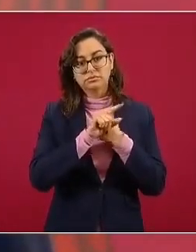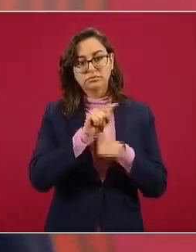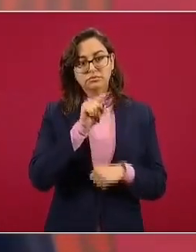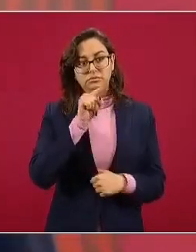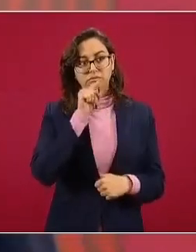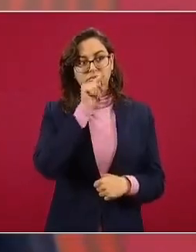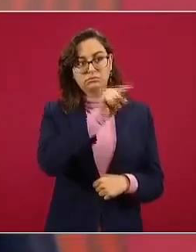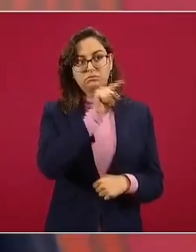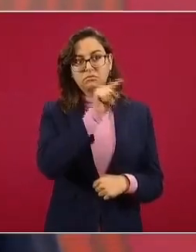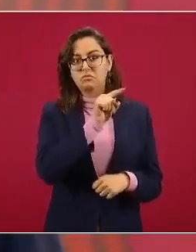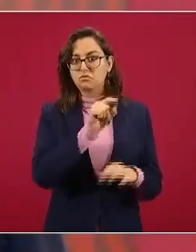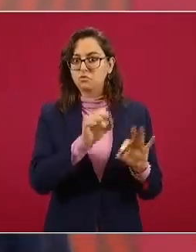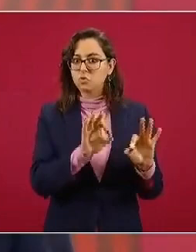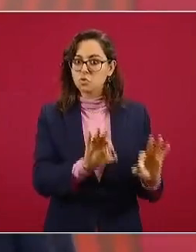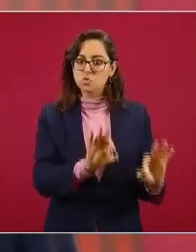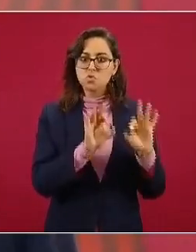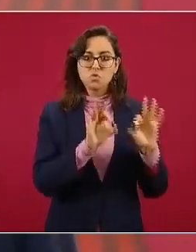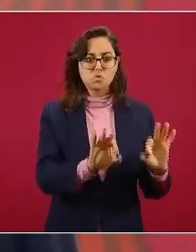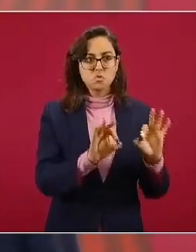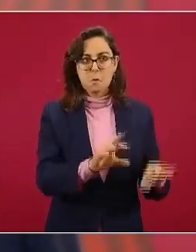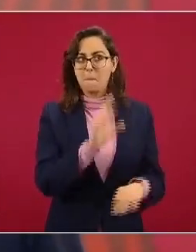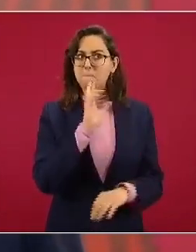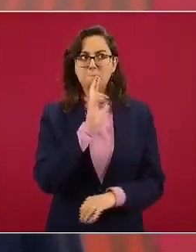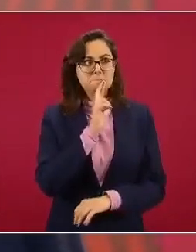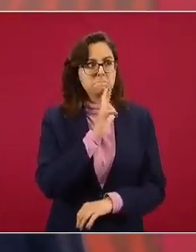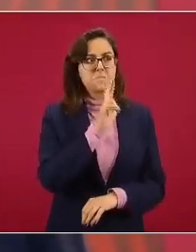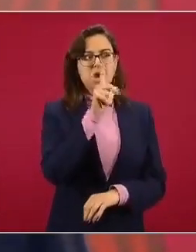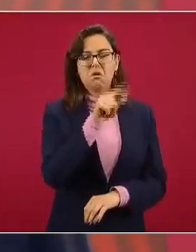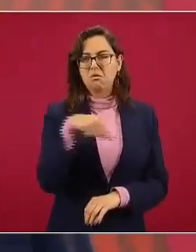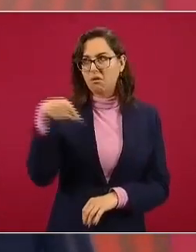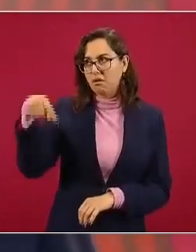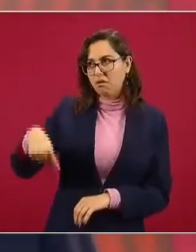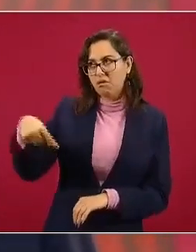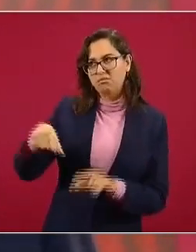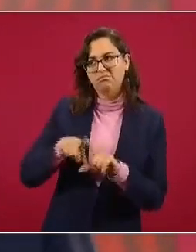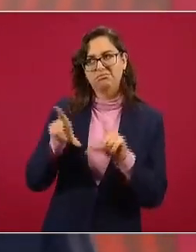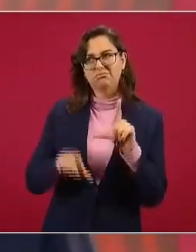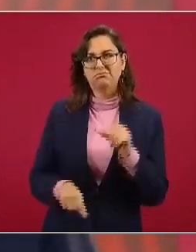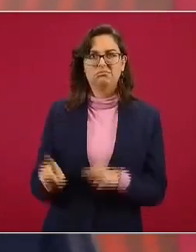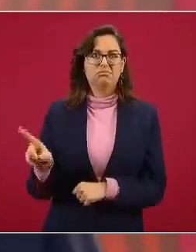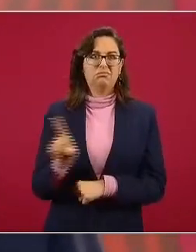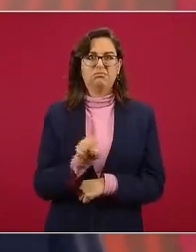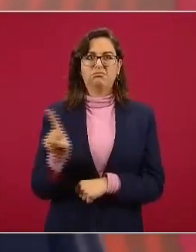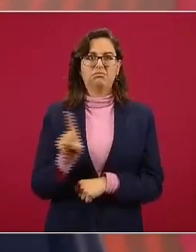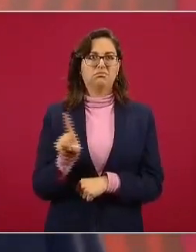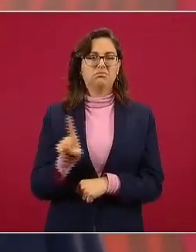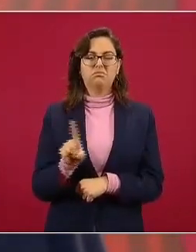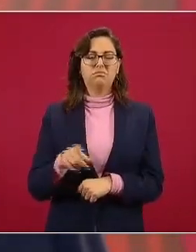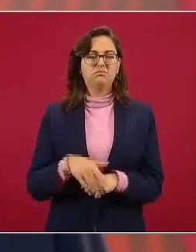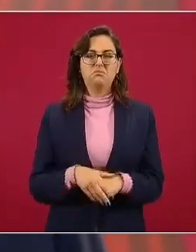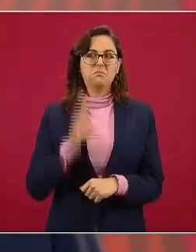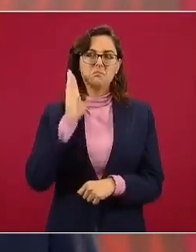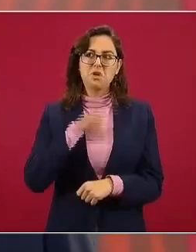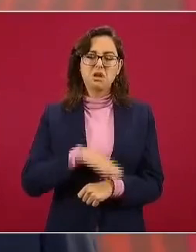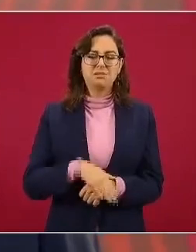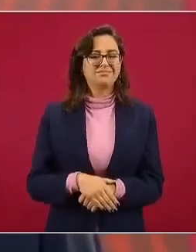son más confiables y mejores que las autoridades de